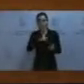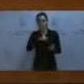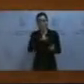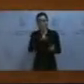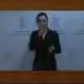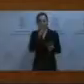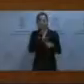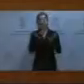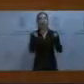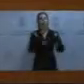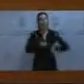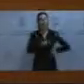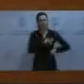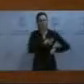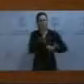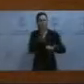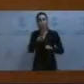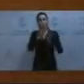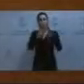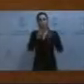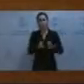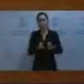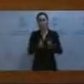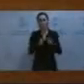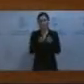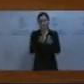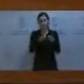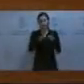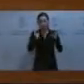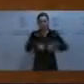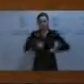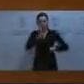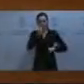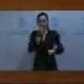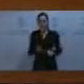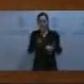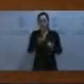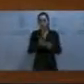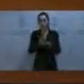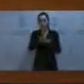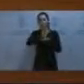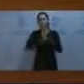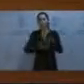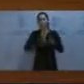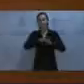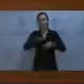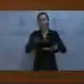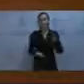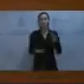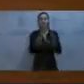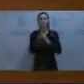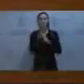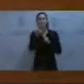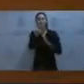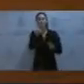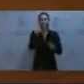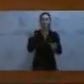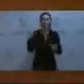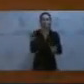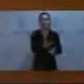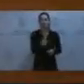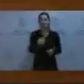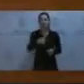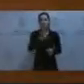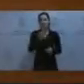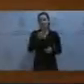sindicatos y también con las empresas del sector. Y con respecto a la elaboración de un informe técnico que evalúe la situación de este corte de suministro en el plazo de